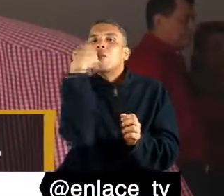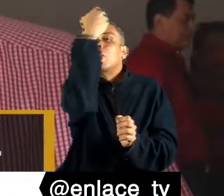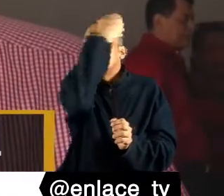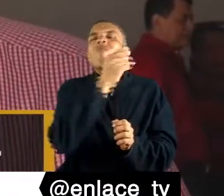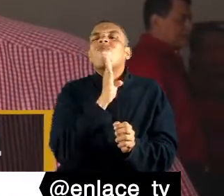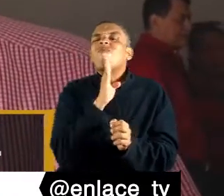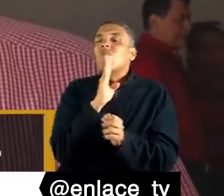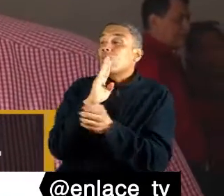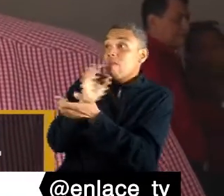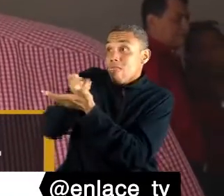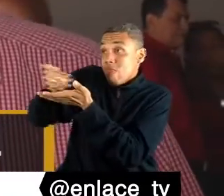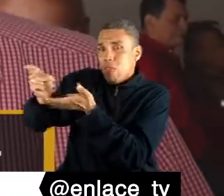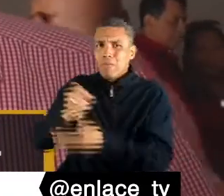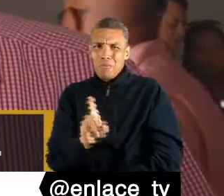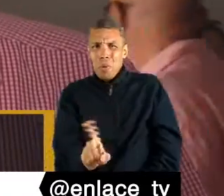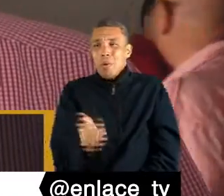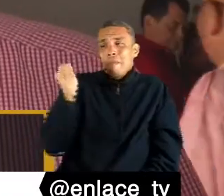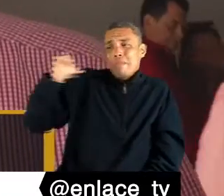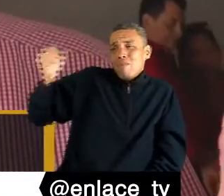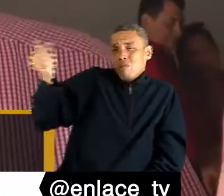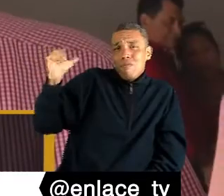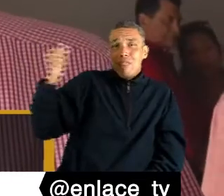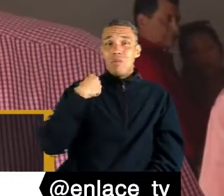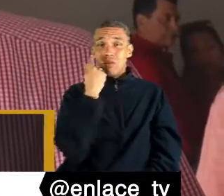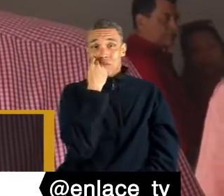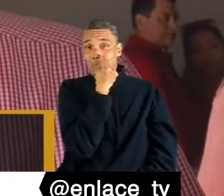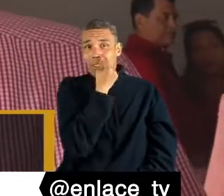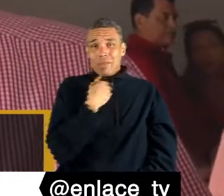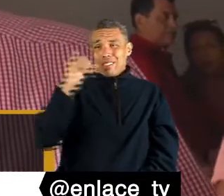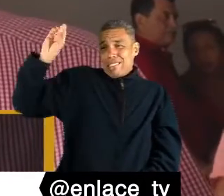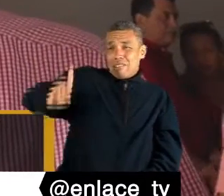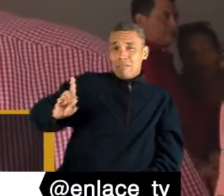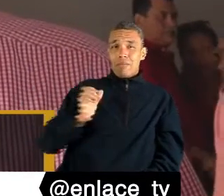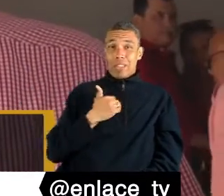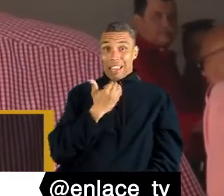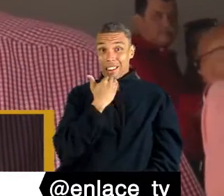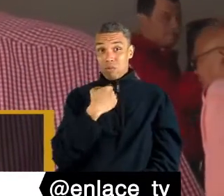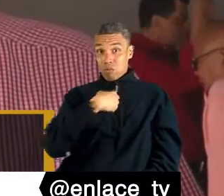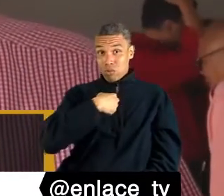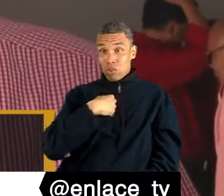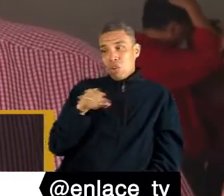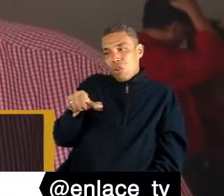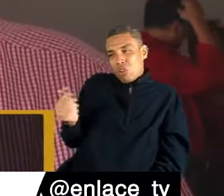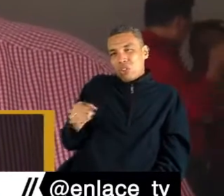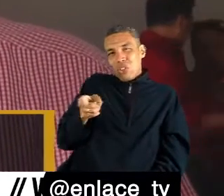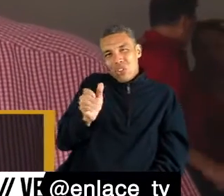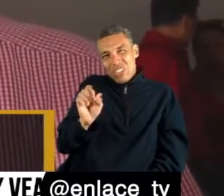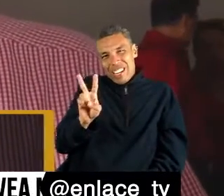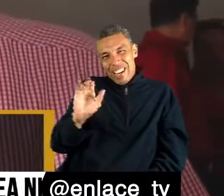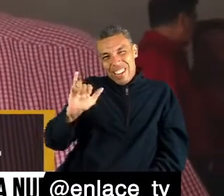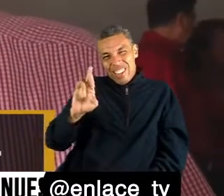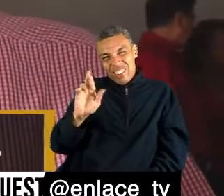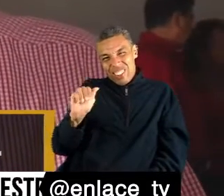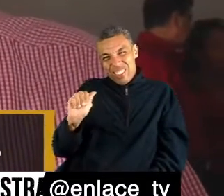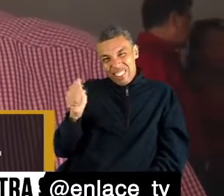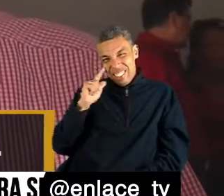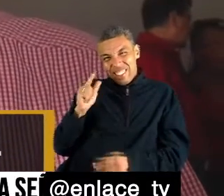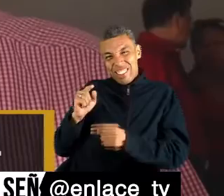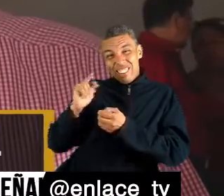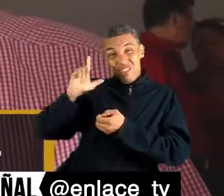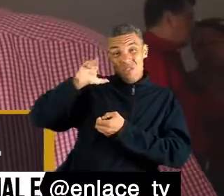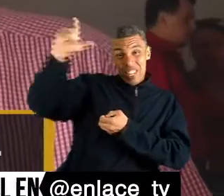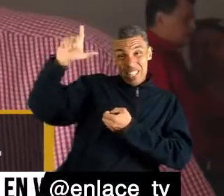de la República. No es verdad que el doctor Gaviria y yo hayamos ido a la presidencia a